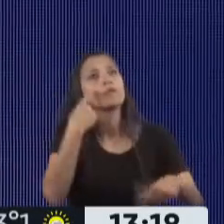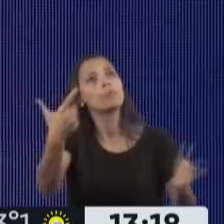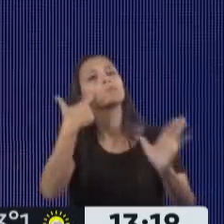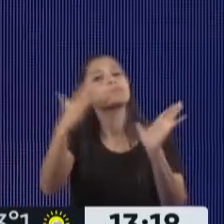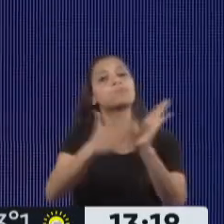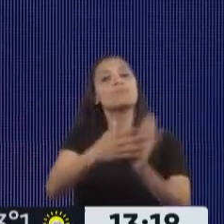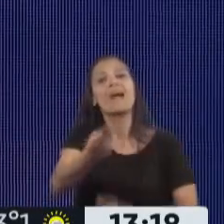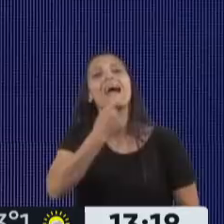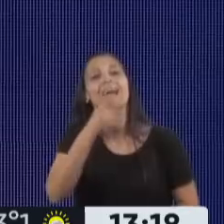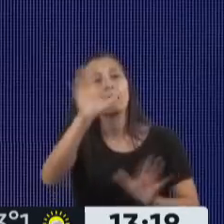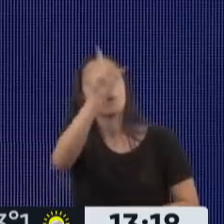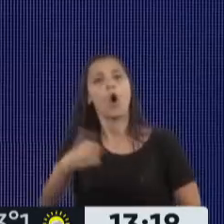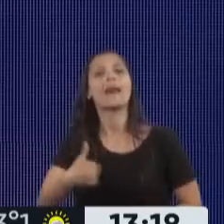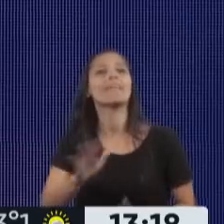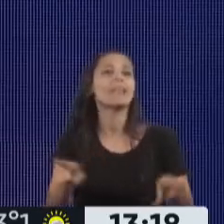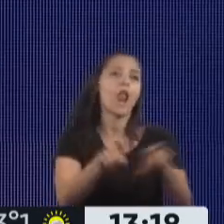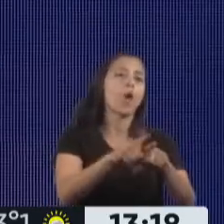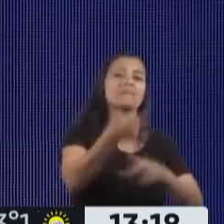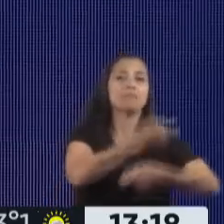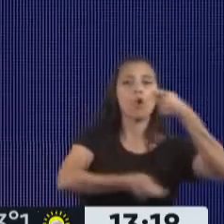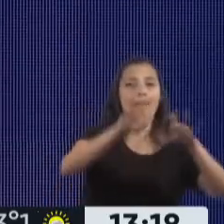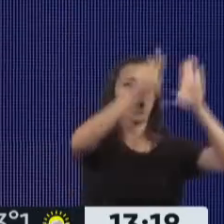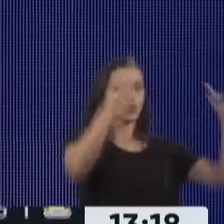si fuera un negocio.